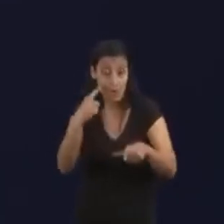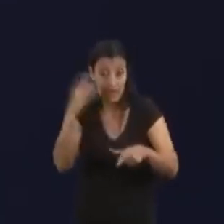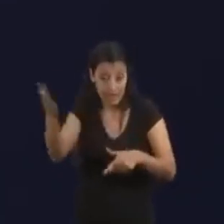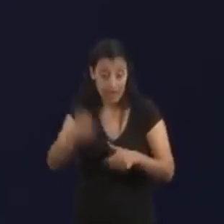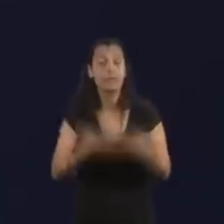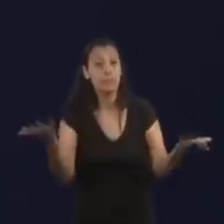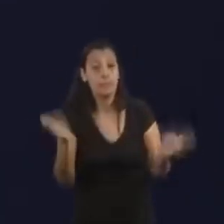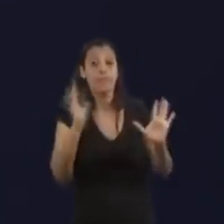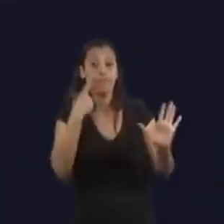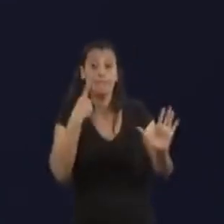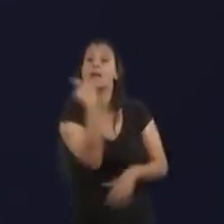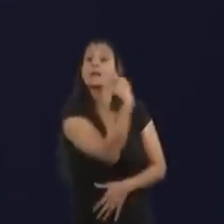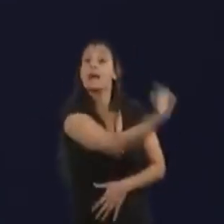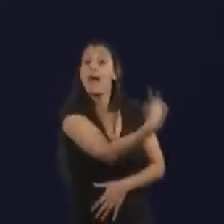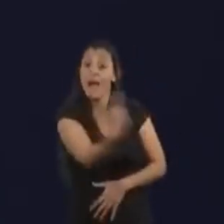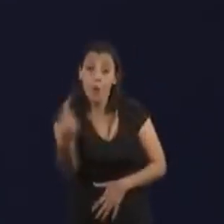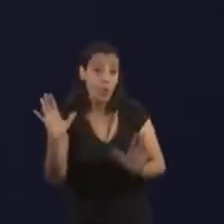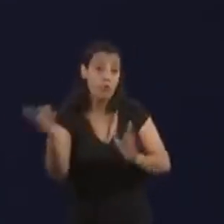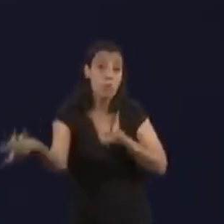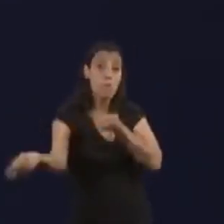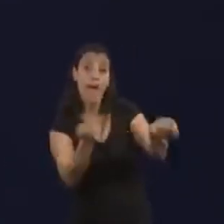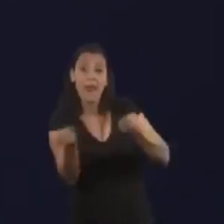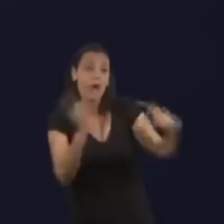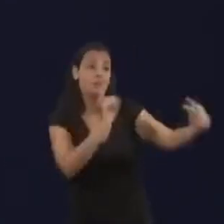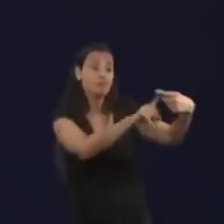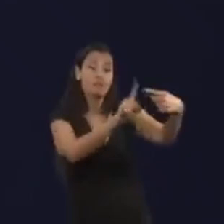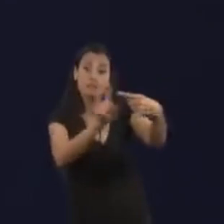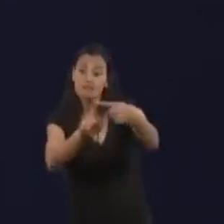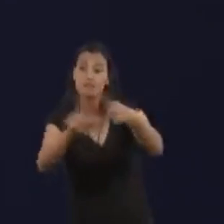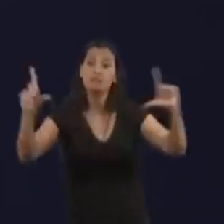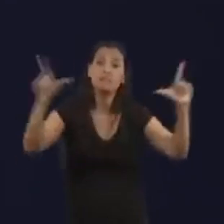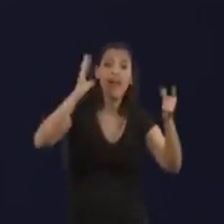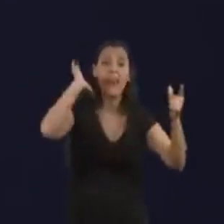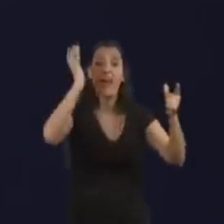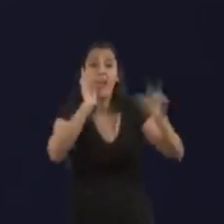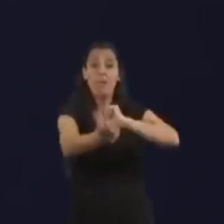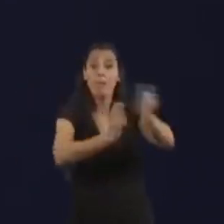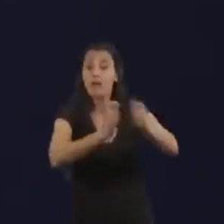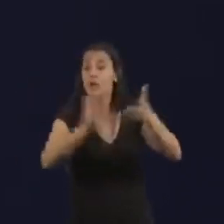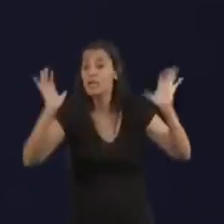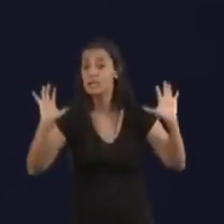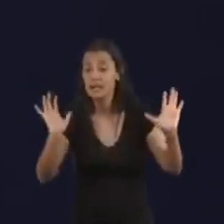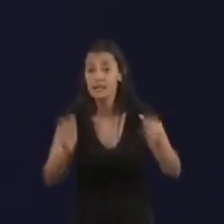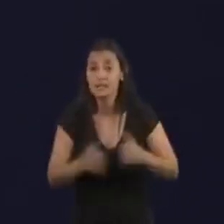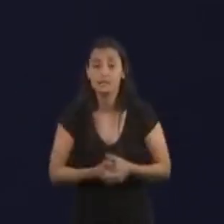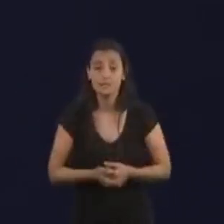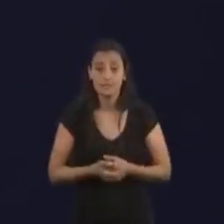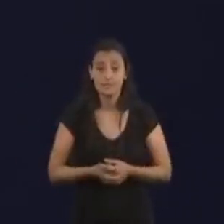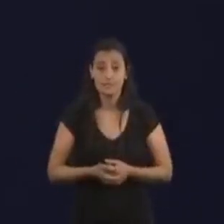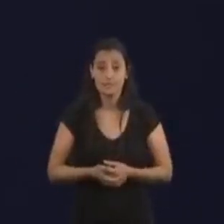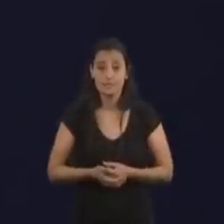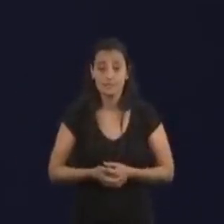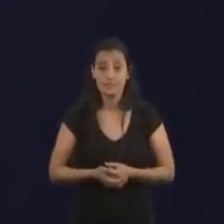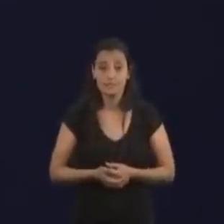uno trata los medios y a las y en tal caso hace